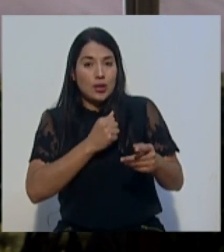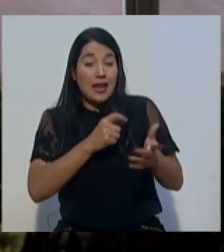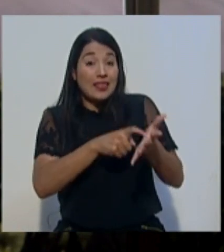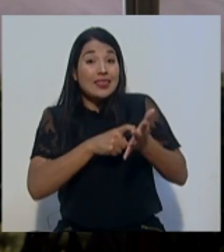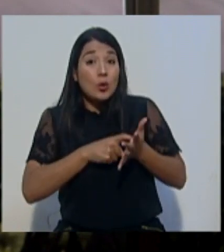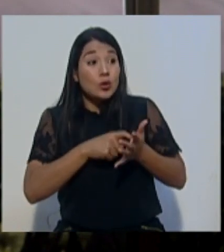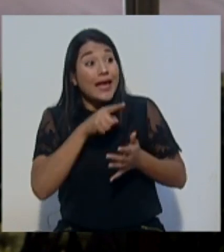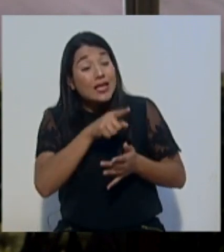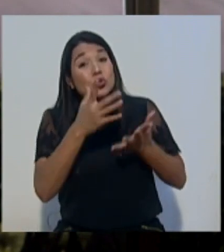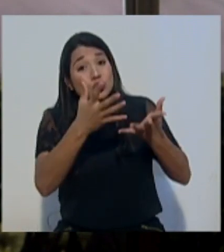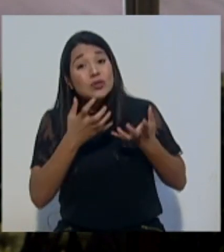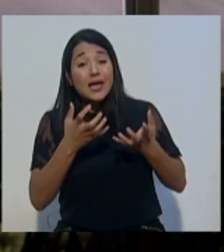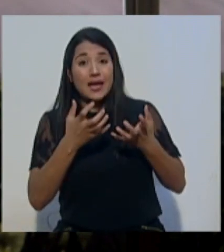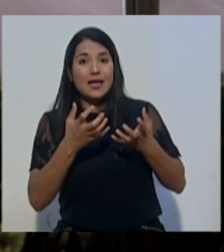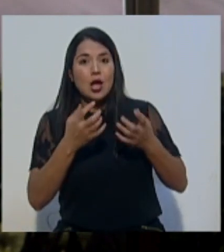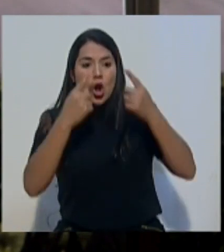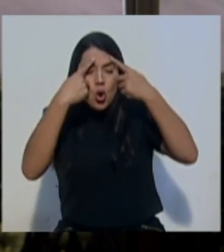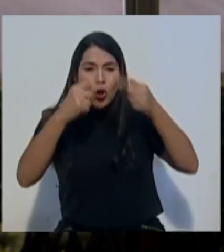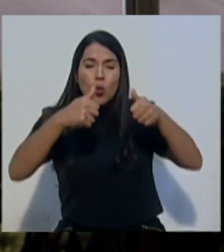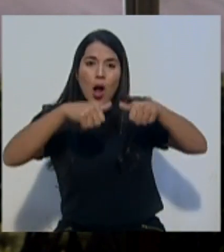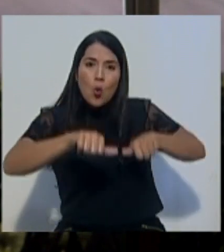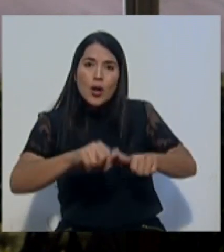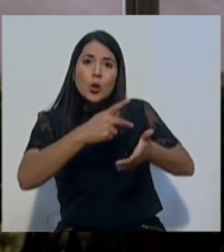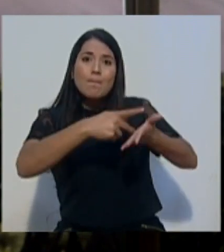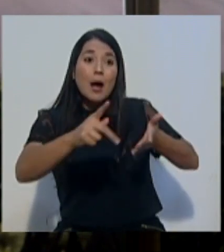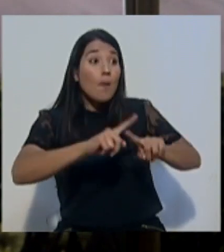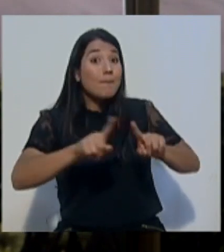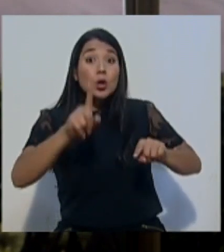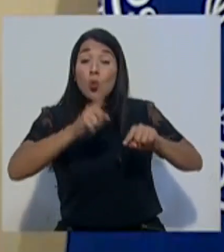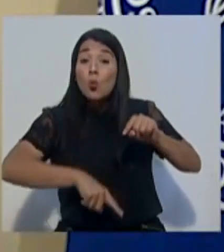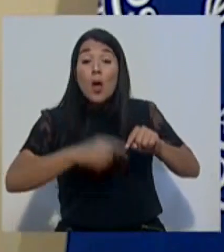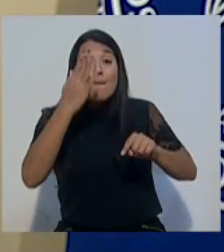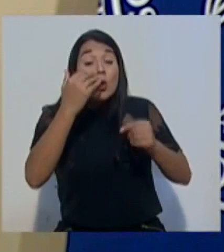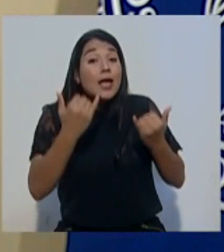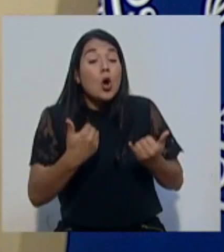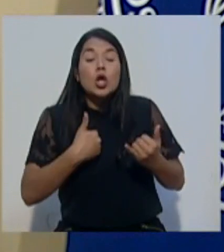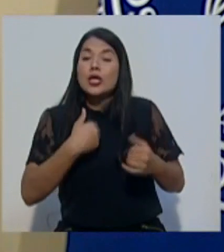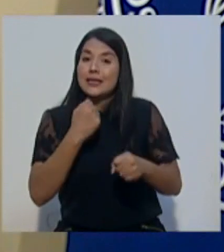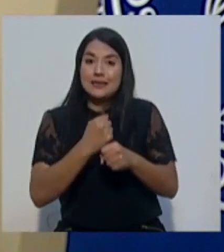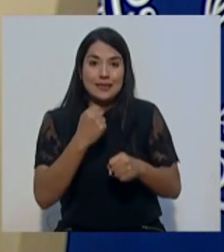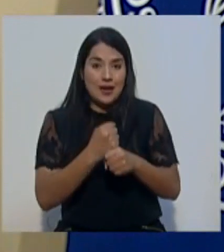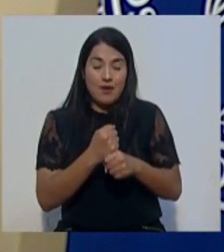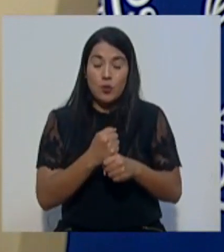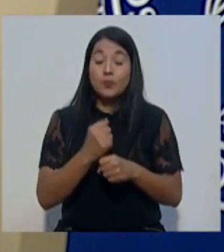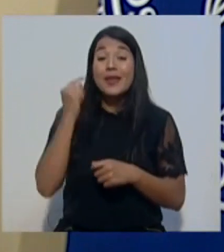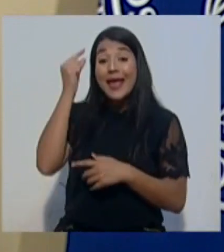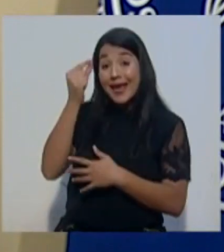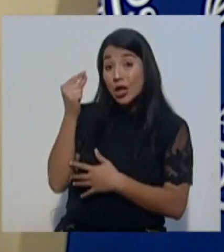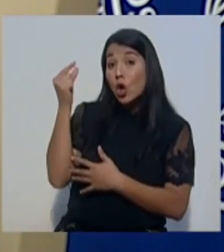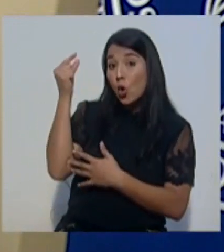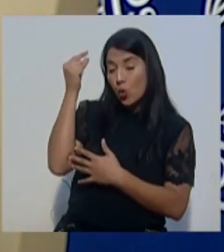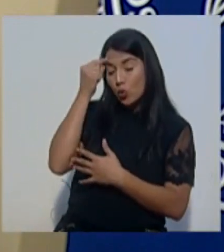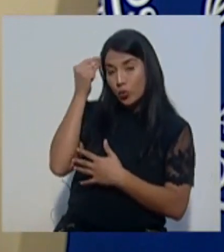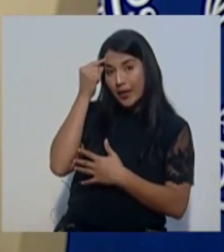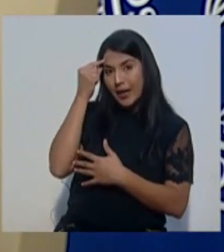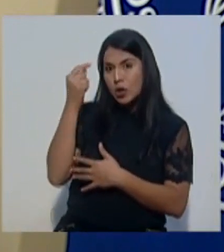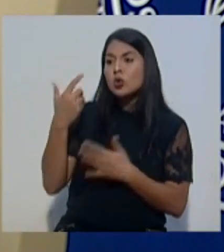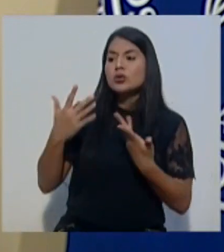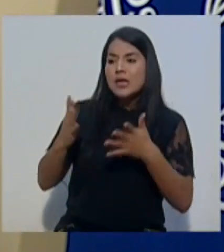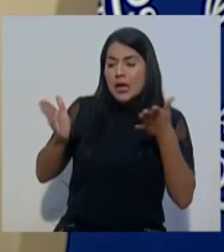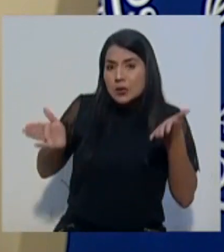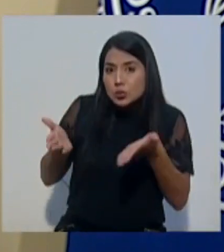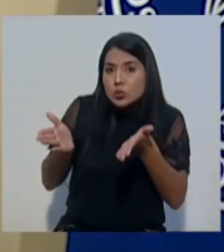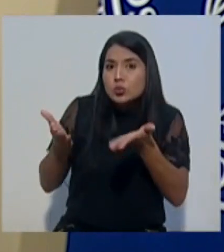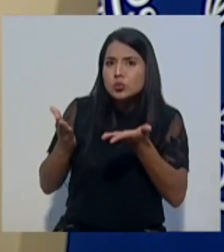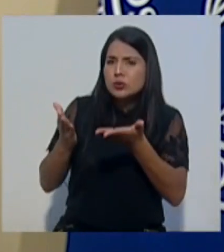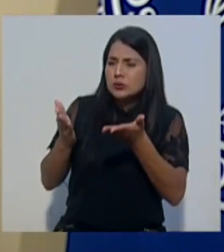pero no pueden porque no tienen trabajo en este momento. Bueno, lo que es de competencia del gobierno central, hemos promovido, impulsado,